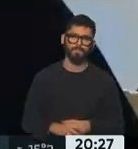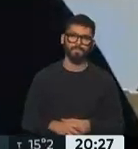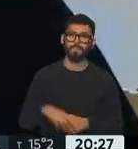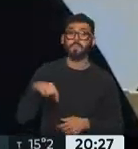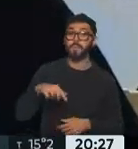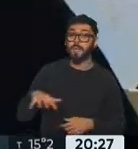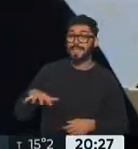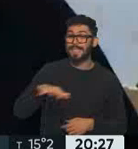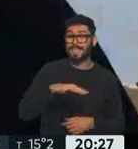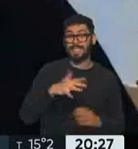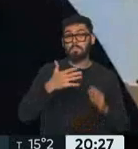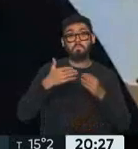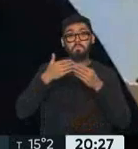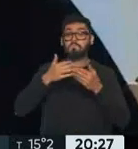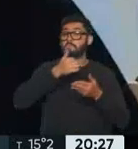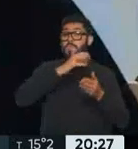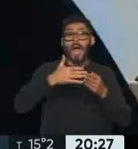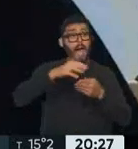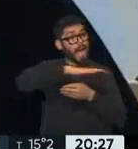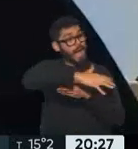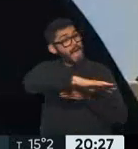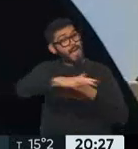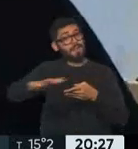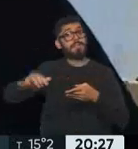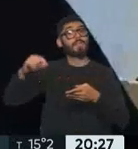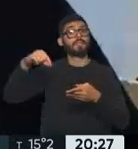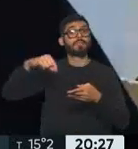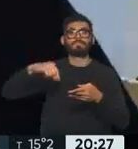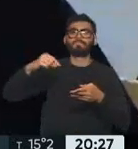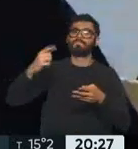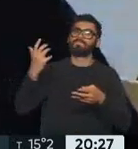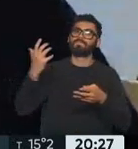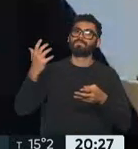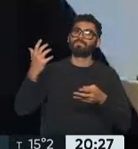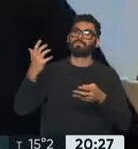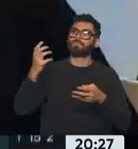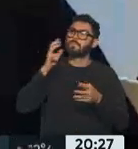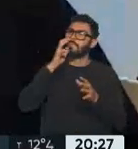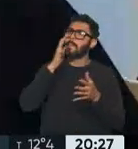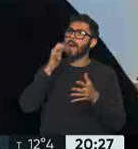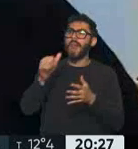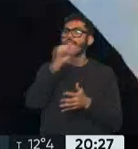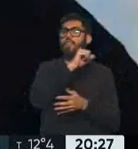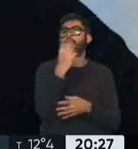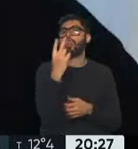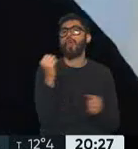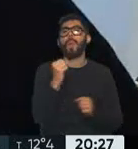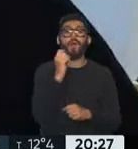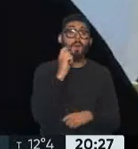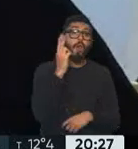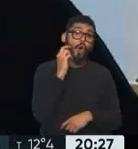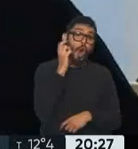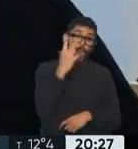aquí en el medio del mar, en un día que además se volvió tan parecido a aquel 2 de mayo del 82, ¿no?